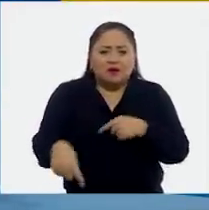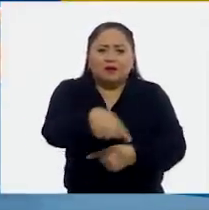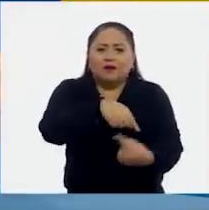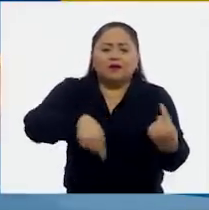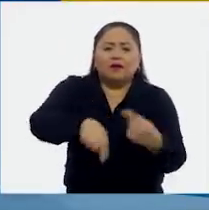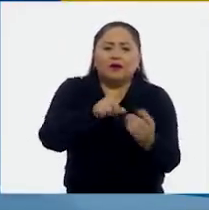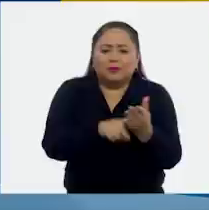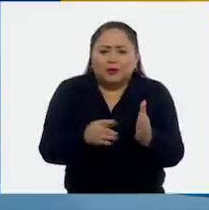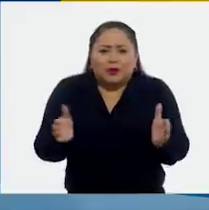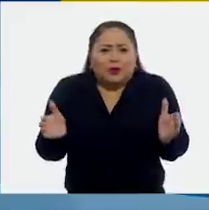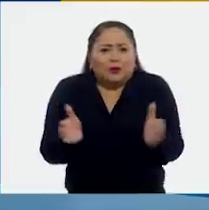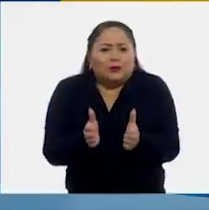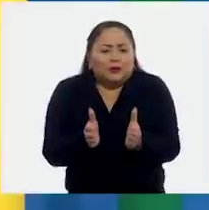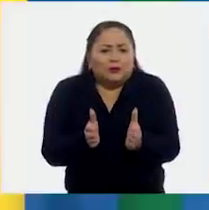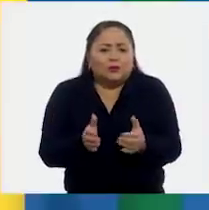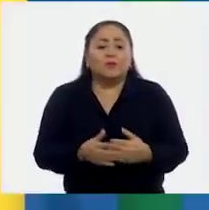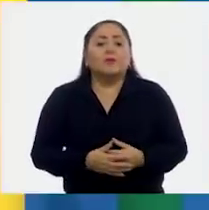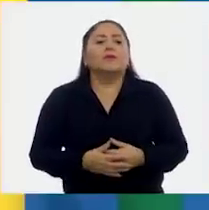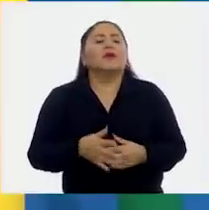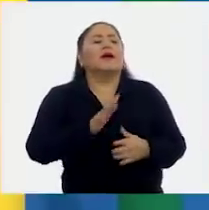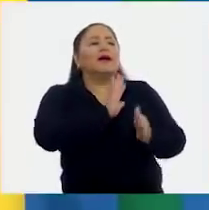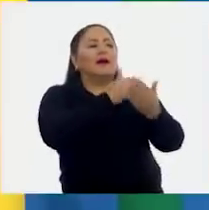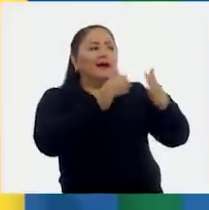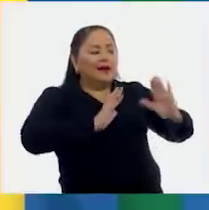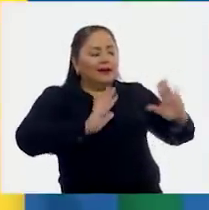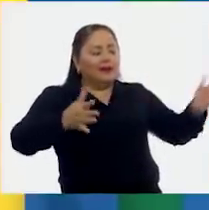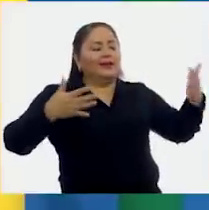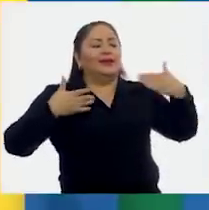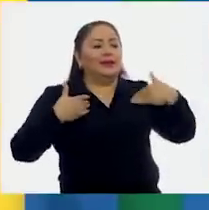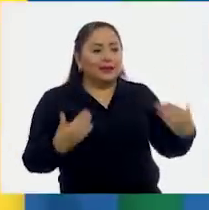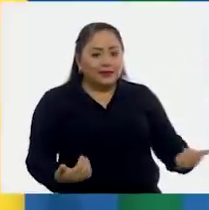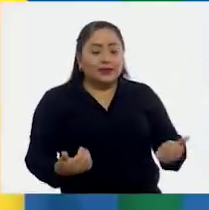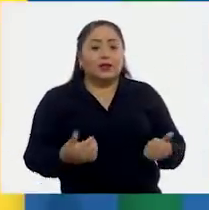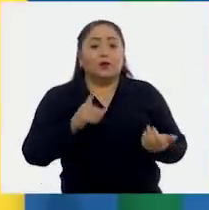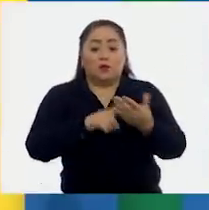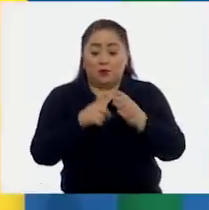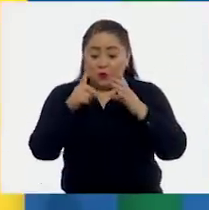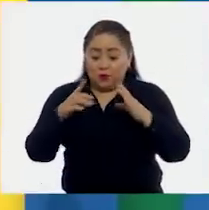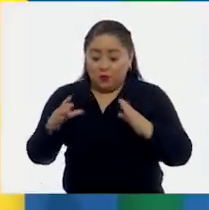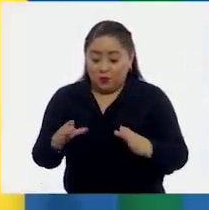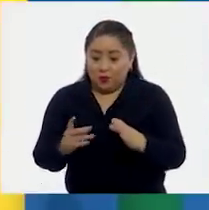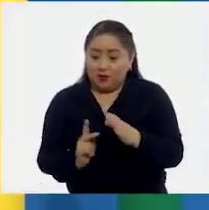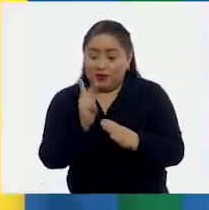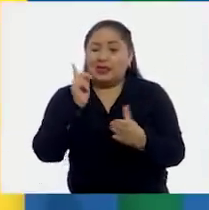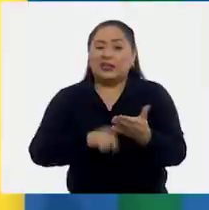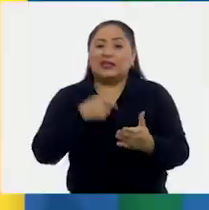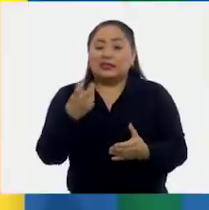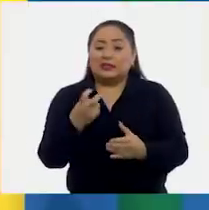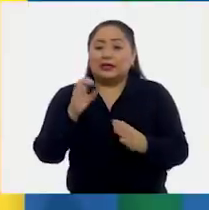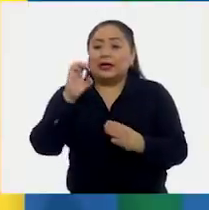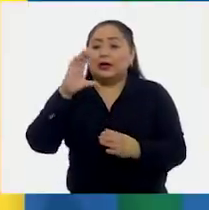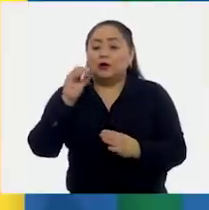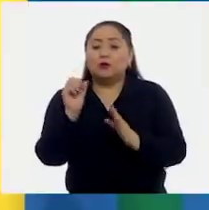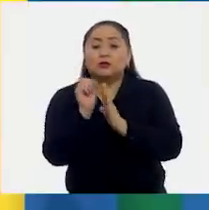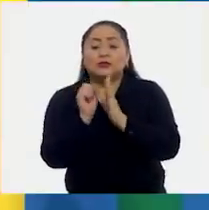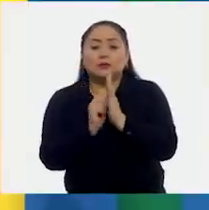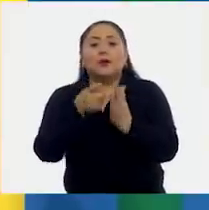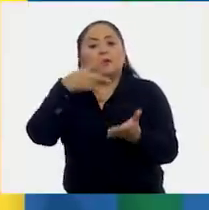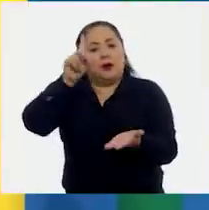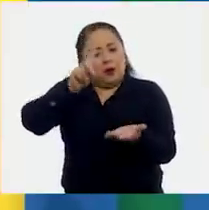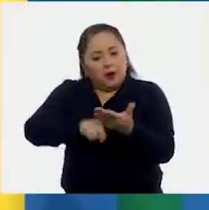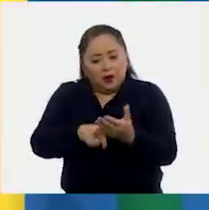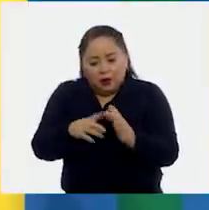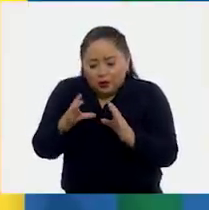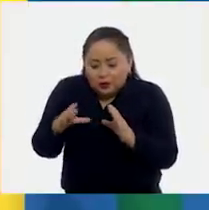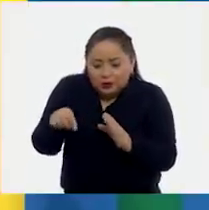en su pequeño ambiente. Ah, ya entiendo. Entonces, una maceta es un ecosistema, solo que en chiquitito.